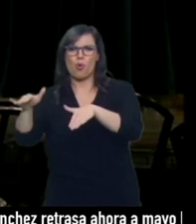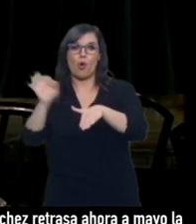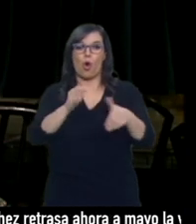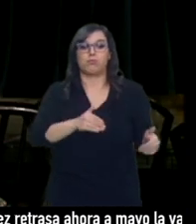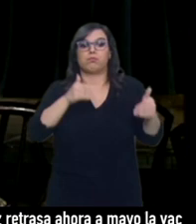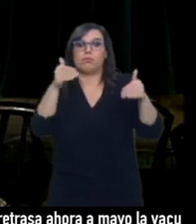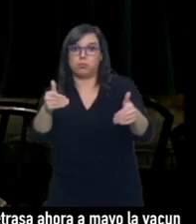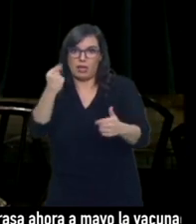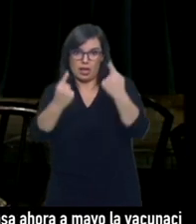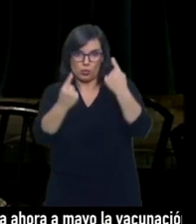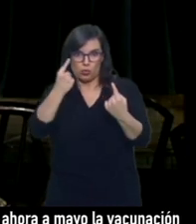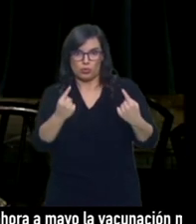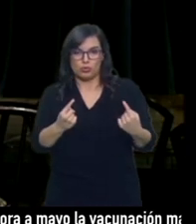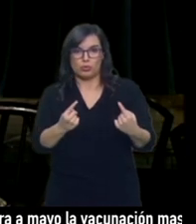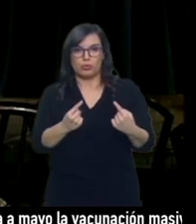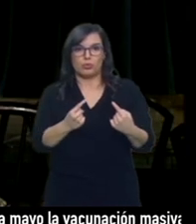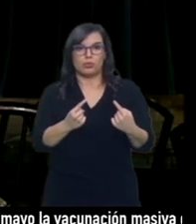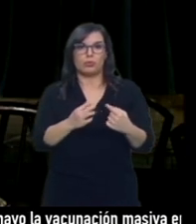reprogramados, algunos,